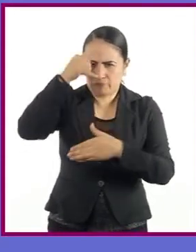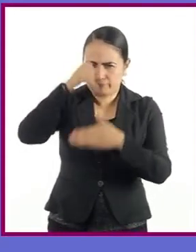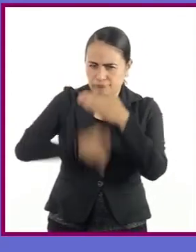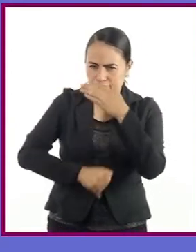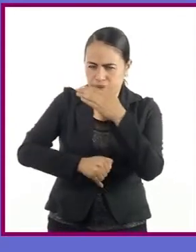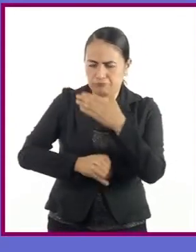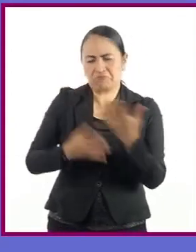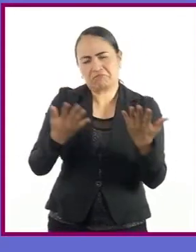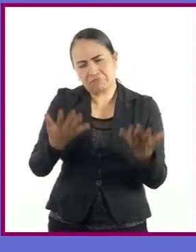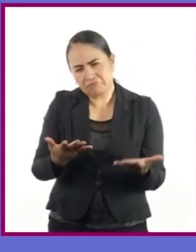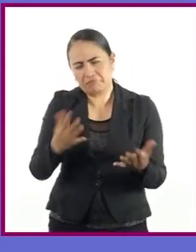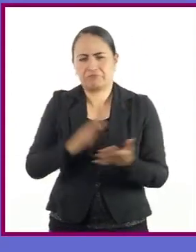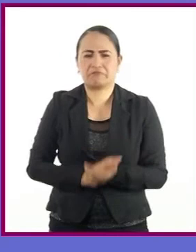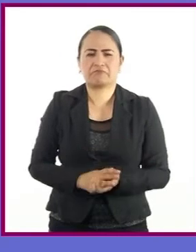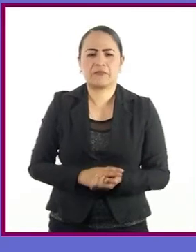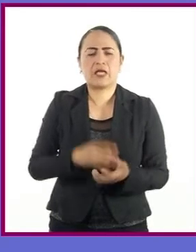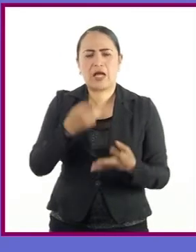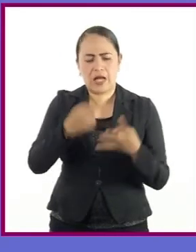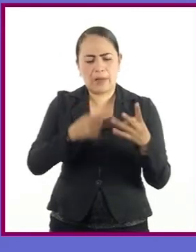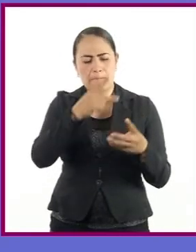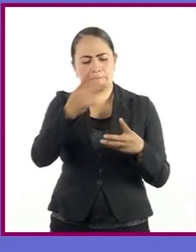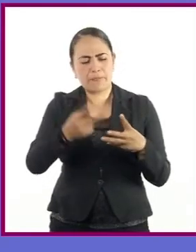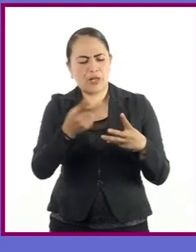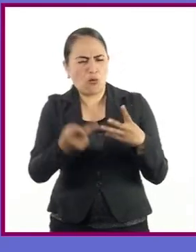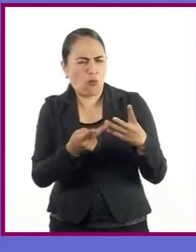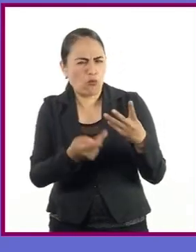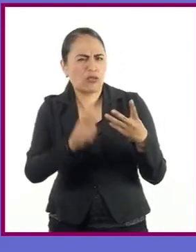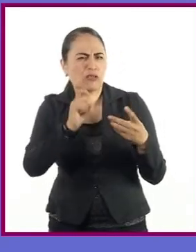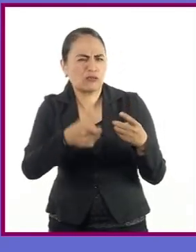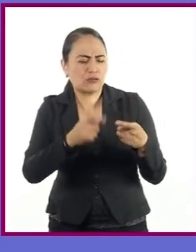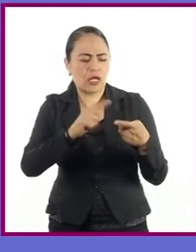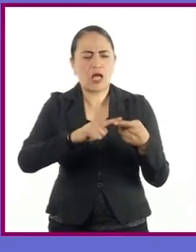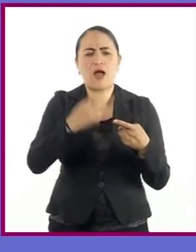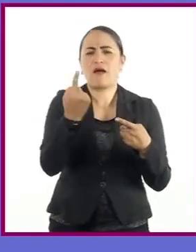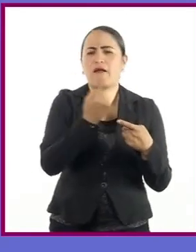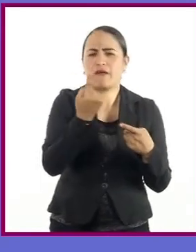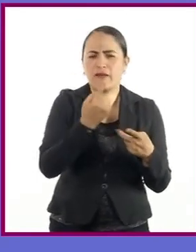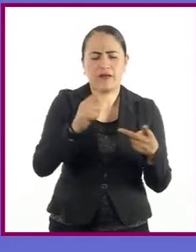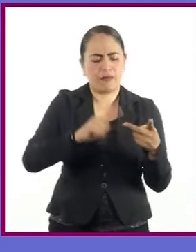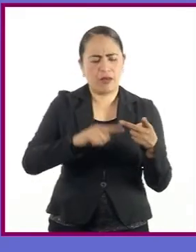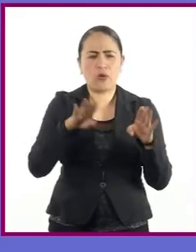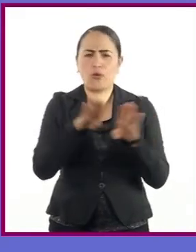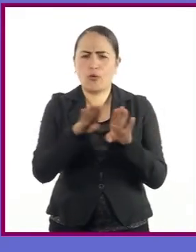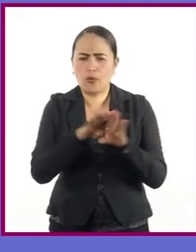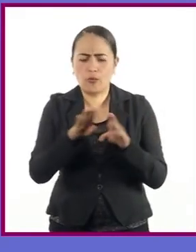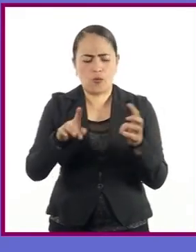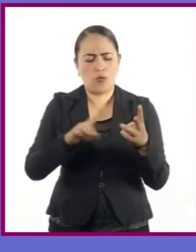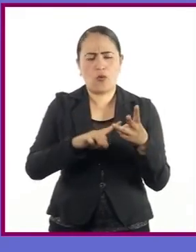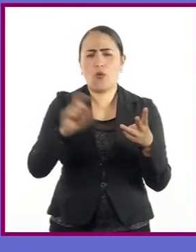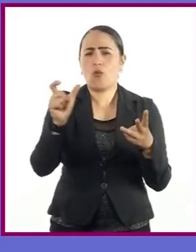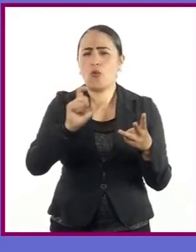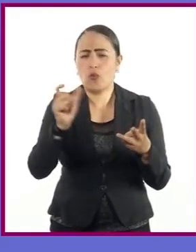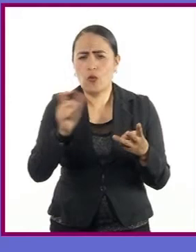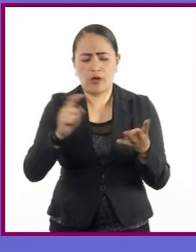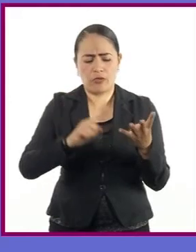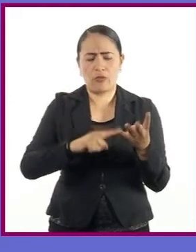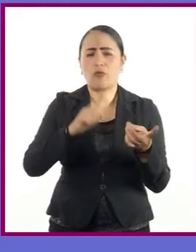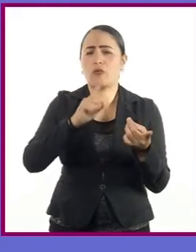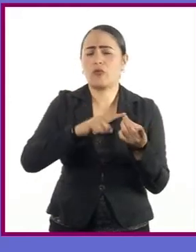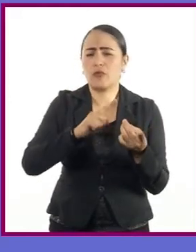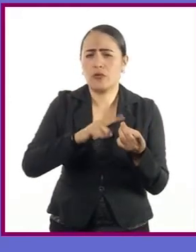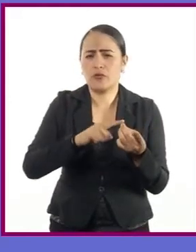que generalmente se basa y deriva de las preguntas ¿qué?, ¿cómo?, ¿cuándo?,